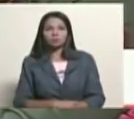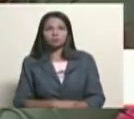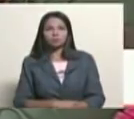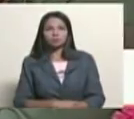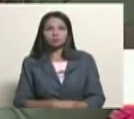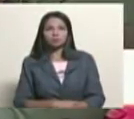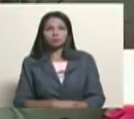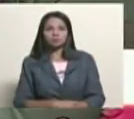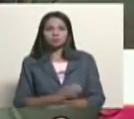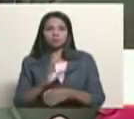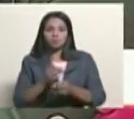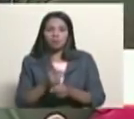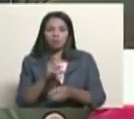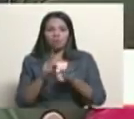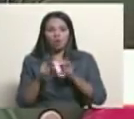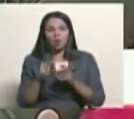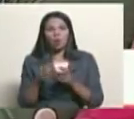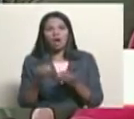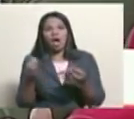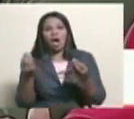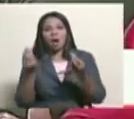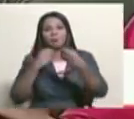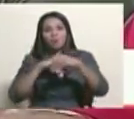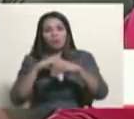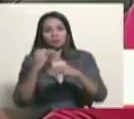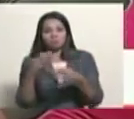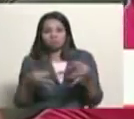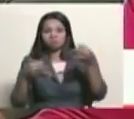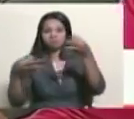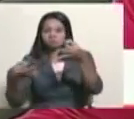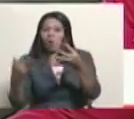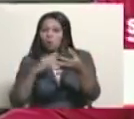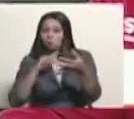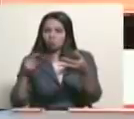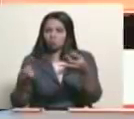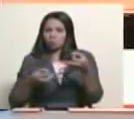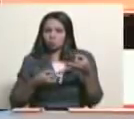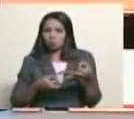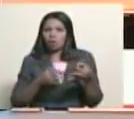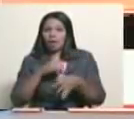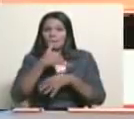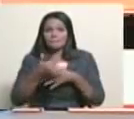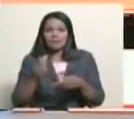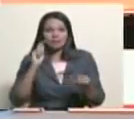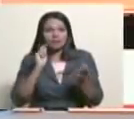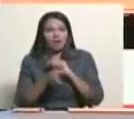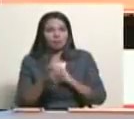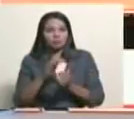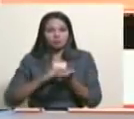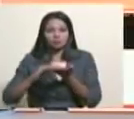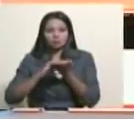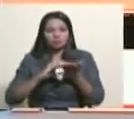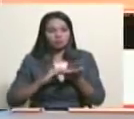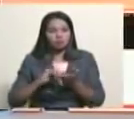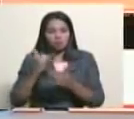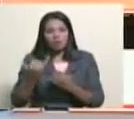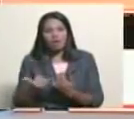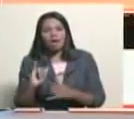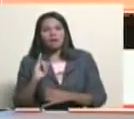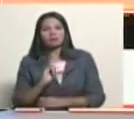tomando parte de las propuestas que ya nos han llegado del plan de cambios, renovación y rectificación,